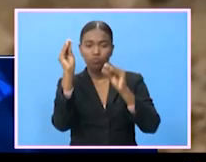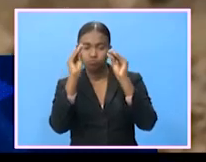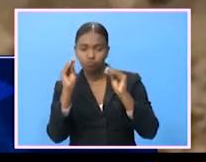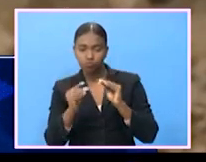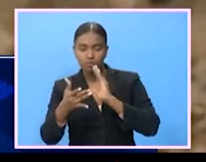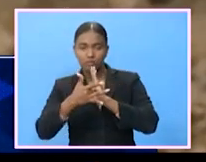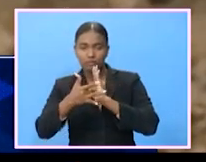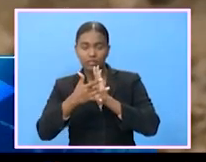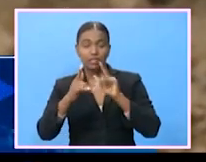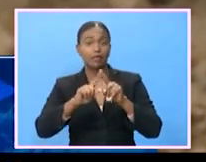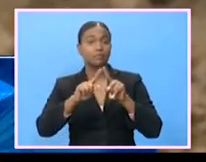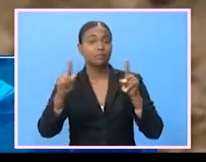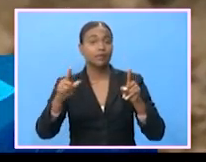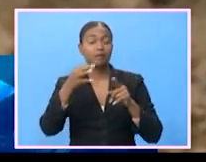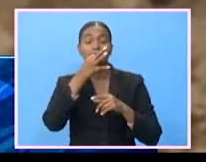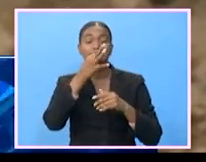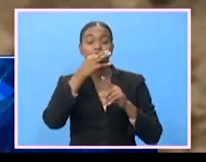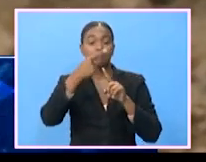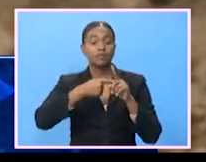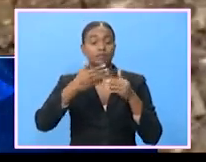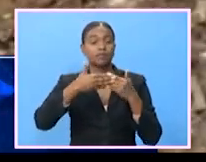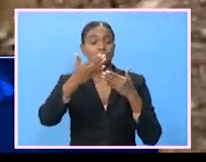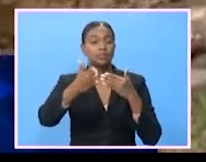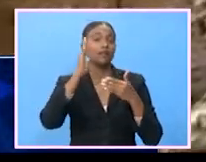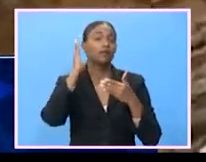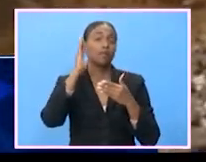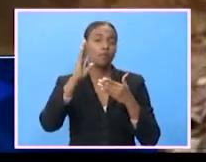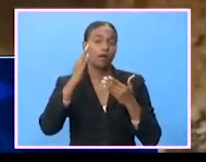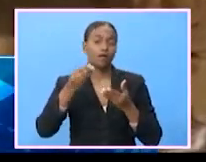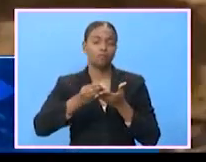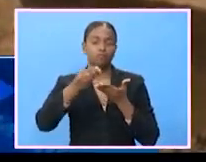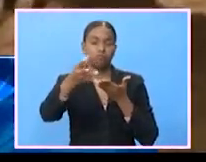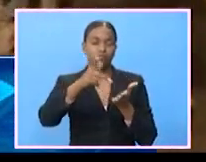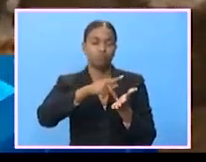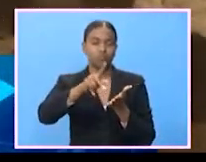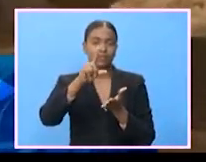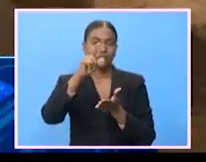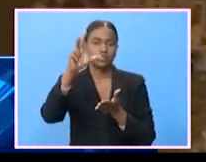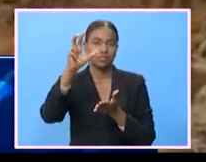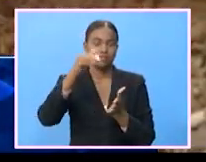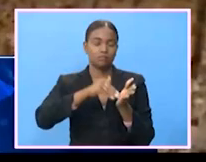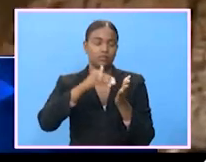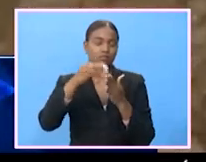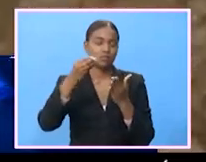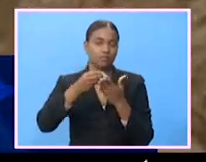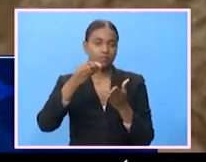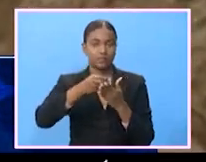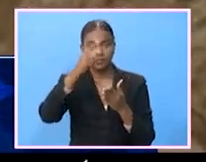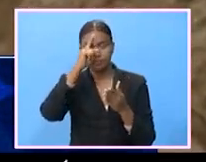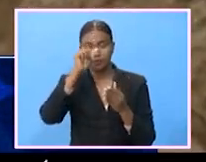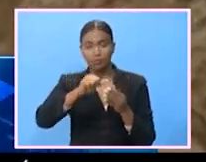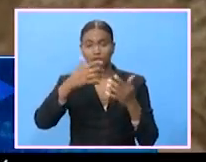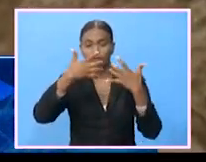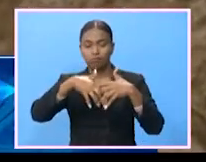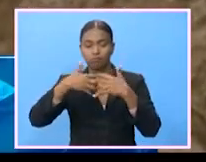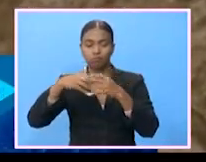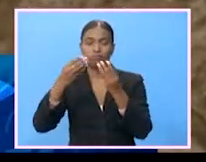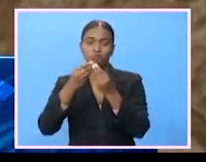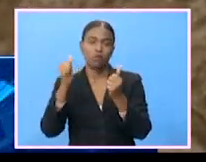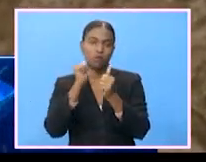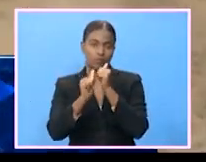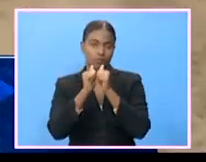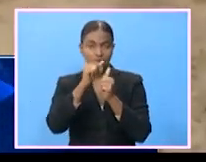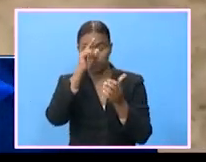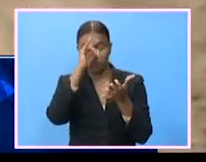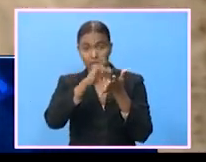técnicos, pero en el próximo mes serán desembolsados unos 130 millones de pesos para su solución, por lo que se